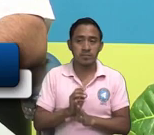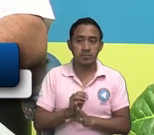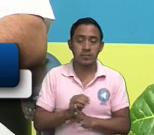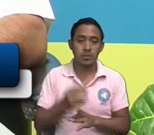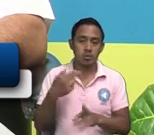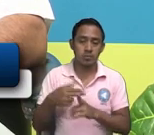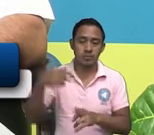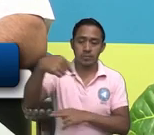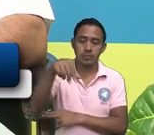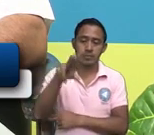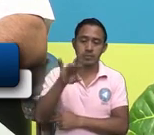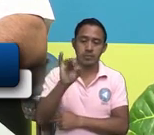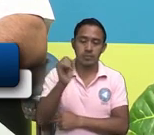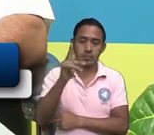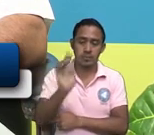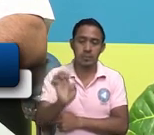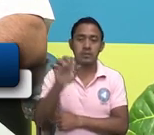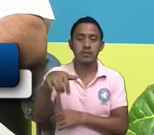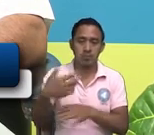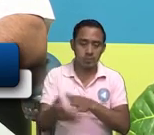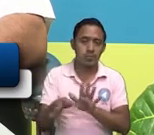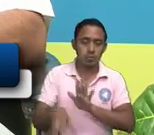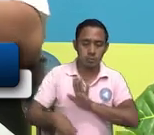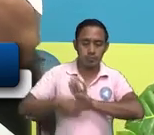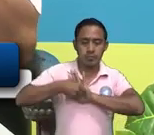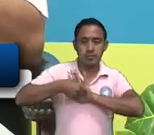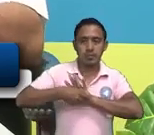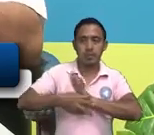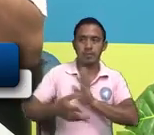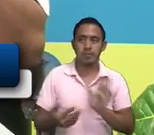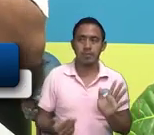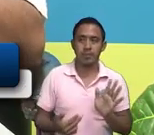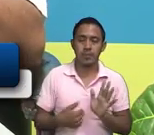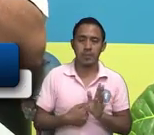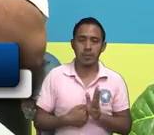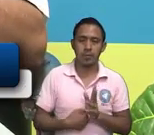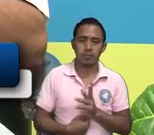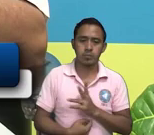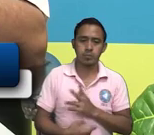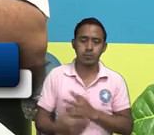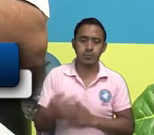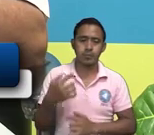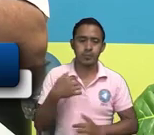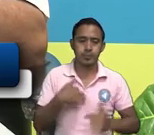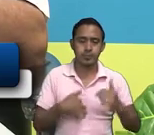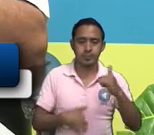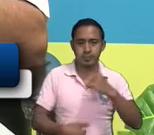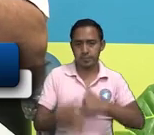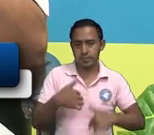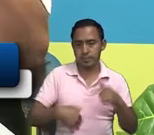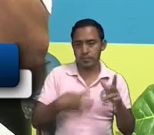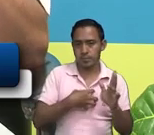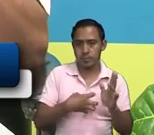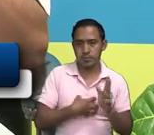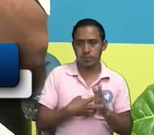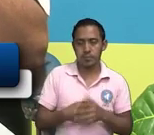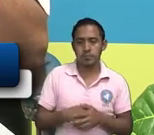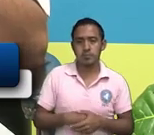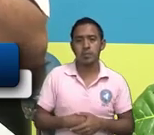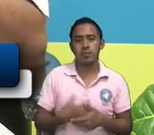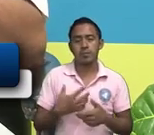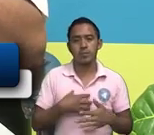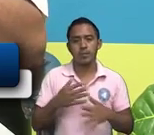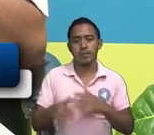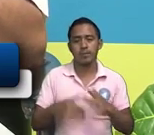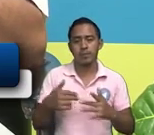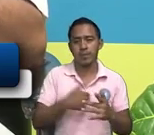quiste. Y es ahí cuando vienen nosotros y nosotros regurgitamos este tipo de parásito que hace un ciclo pulmonar y